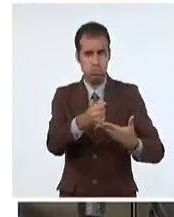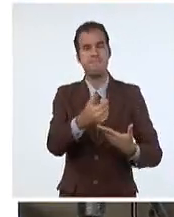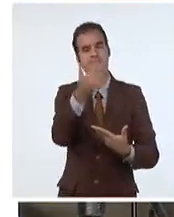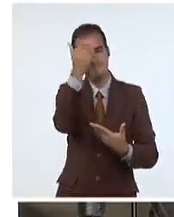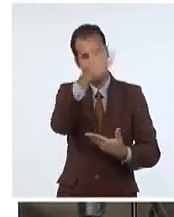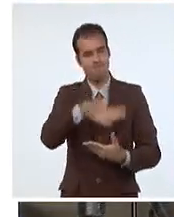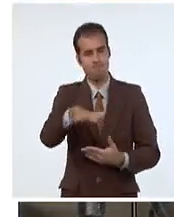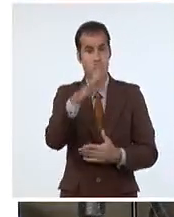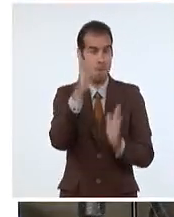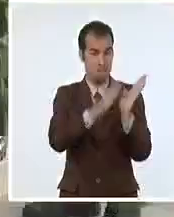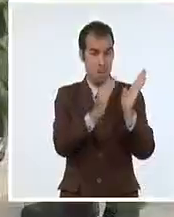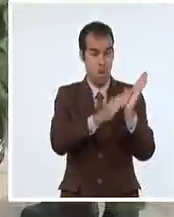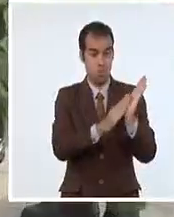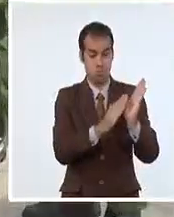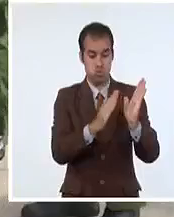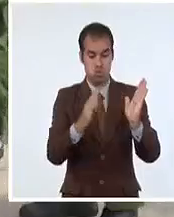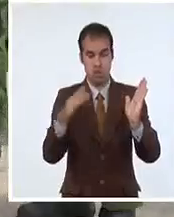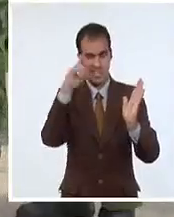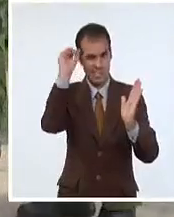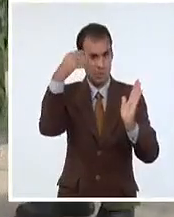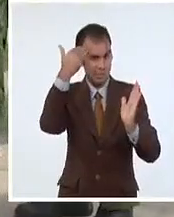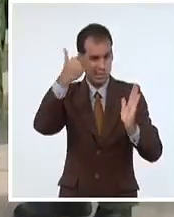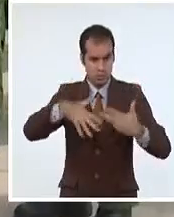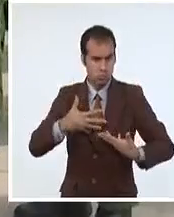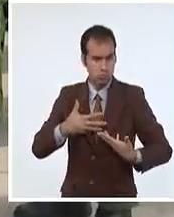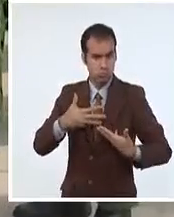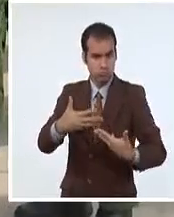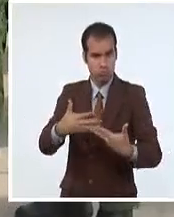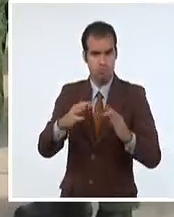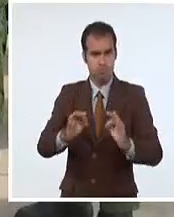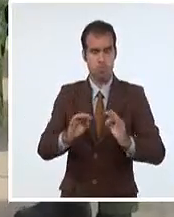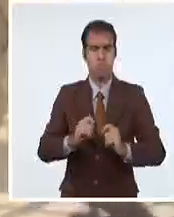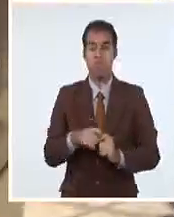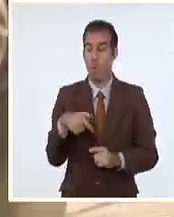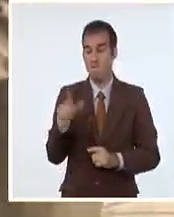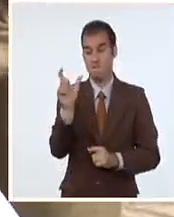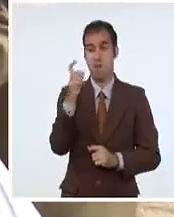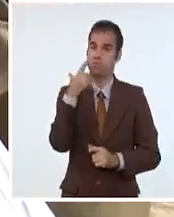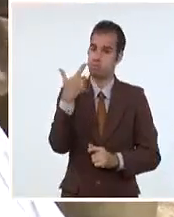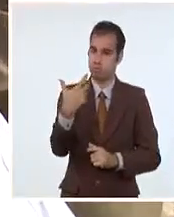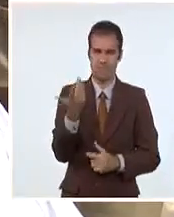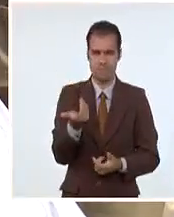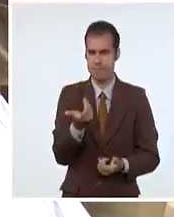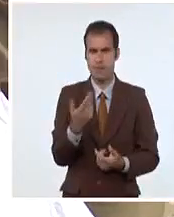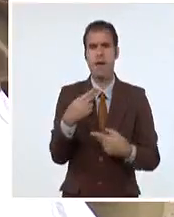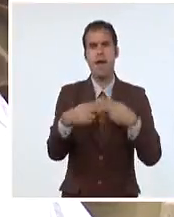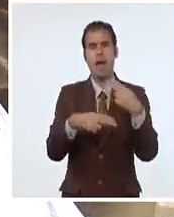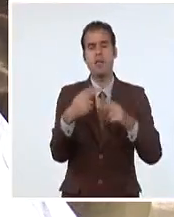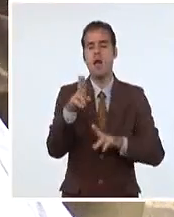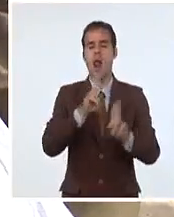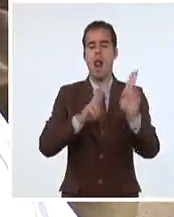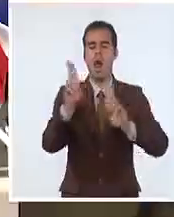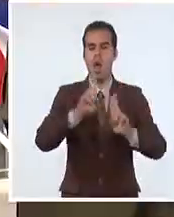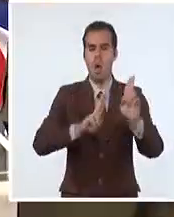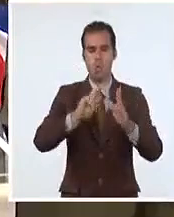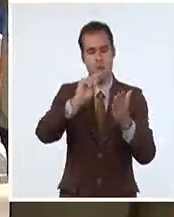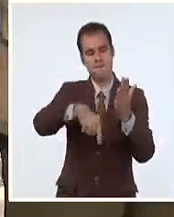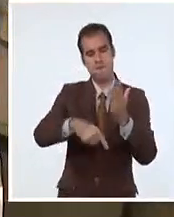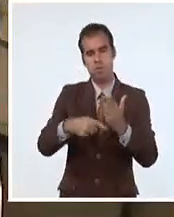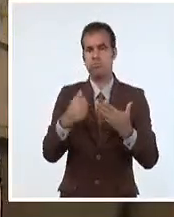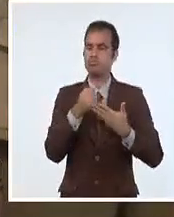hecho en estos meses y esa consagración. En fecha tan significativa, se realizó la rúbrica de un acuerdo de colaboración de